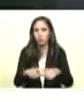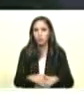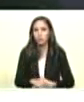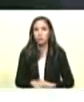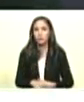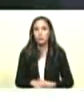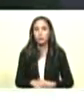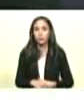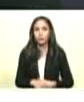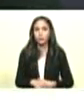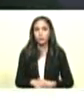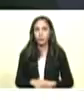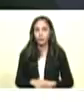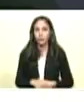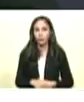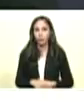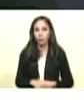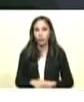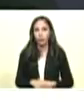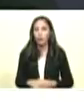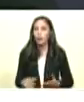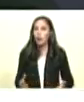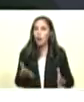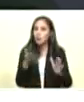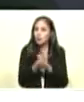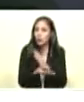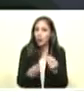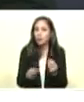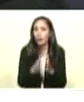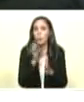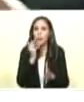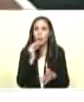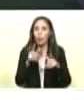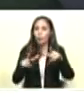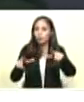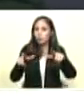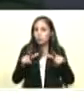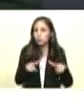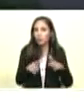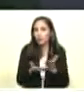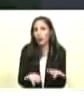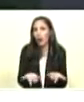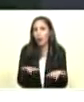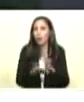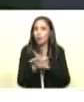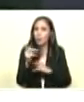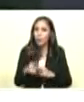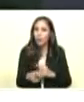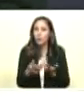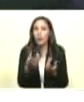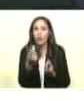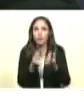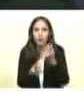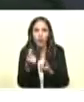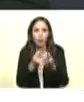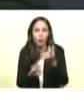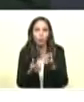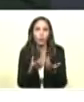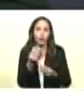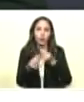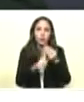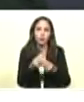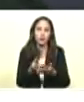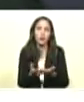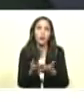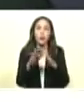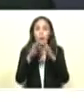minería. ¿Y qué es la minería? Esa certificación del traspaso de valor que se hace entre ciudadanos del mundo